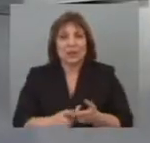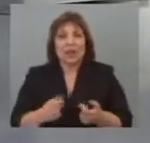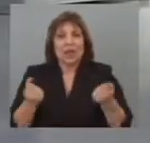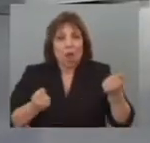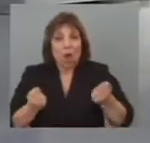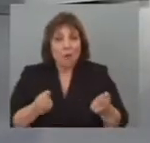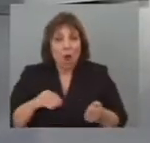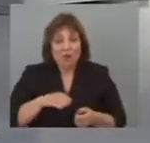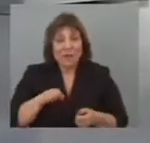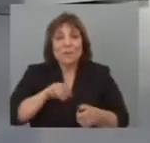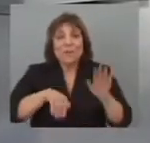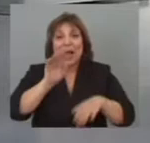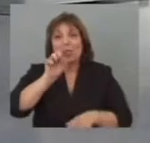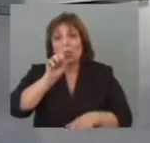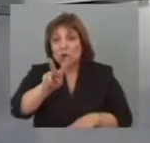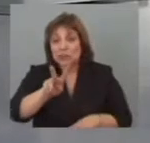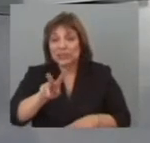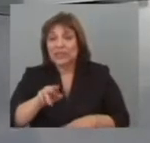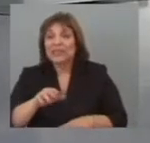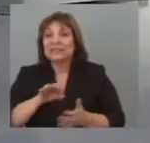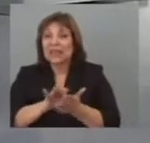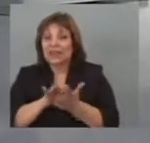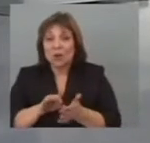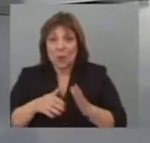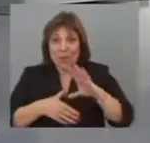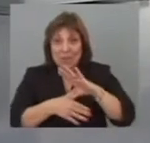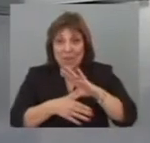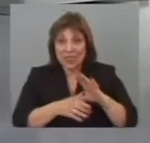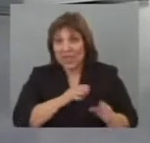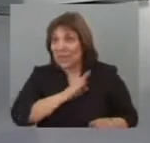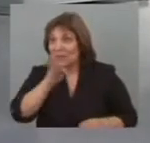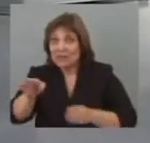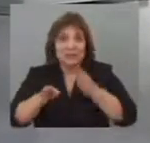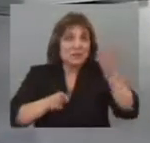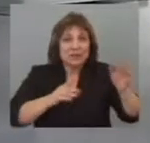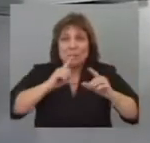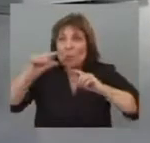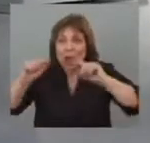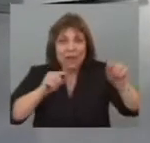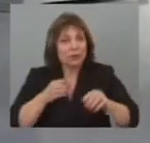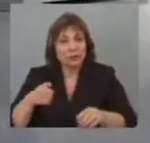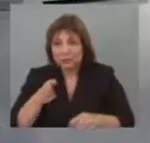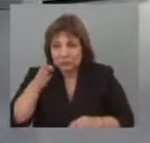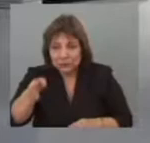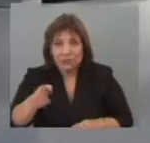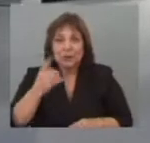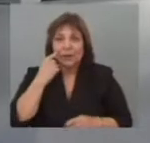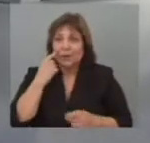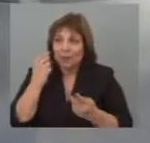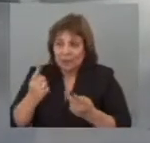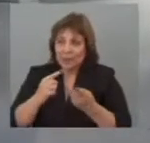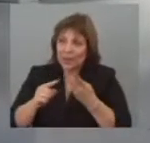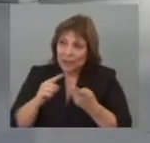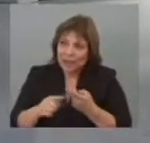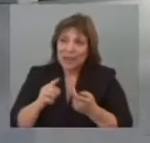que llegan, más de 12 servicios móviles hoy tenemos desde el MIDES que llegan a las localidades más alejadas, que hacen una primera identificación,